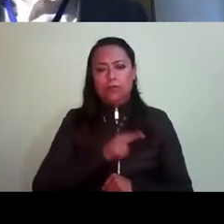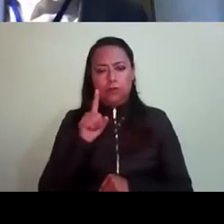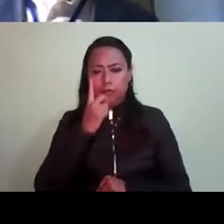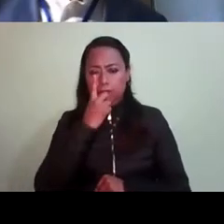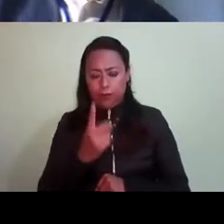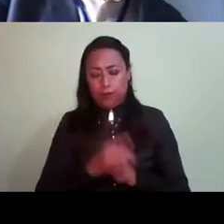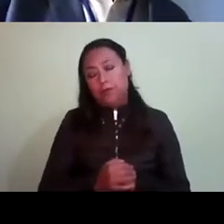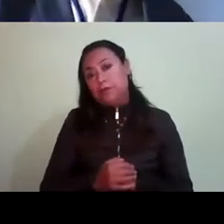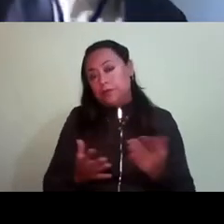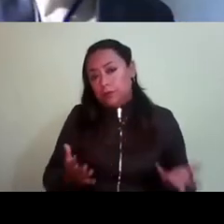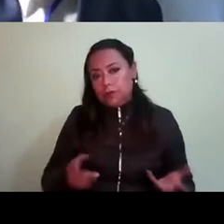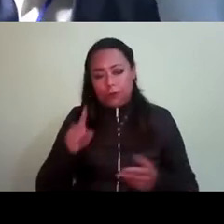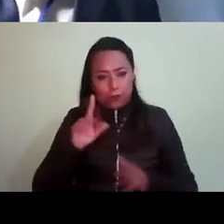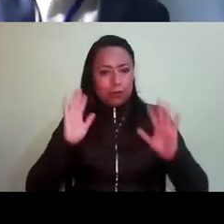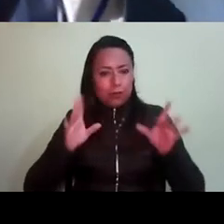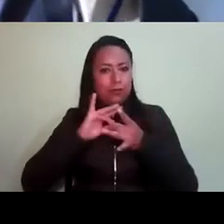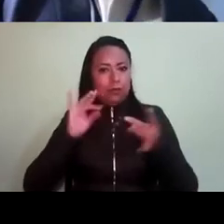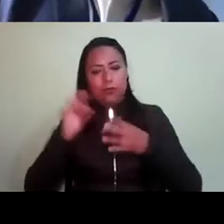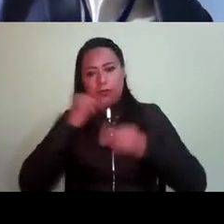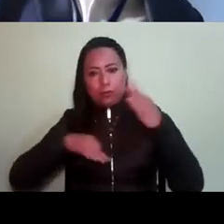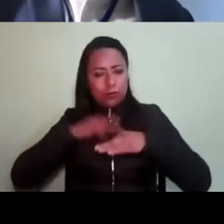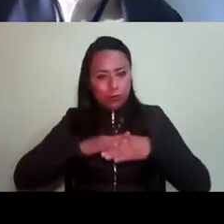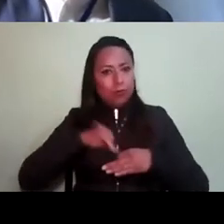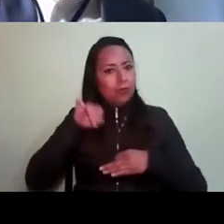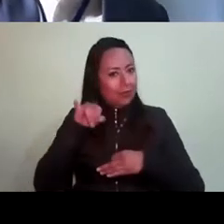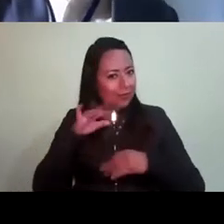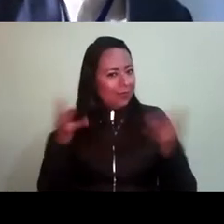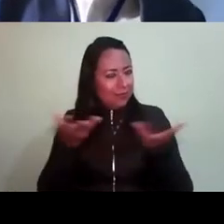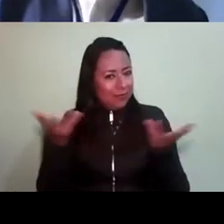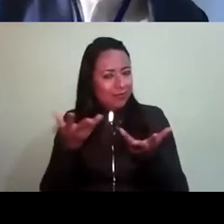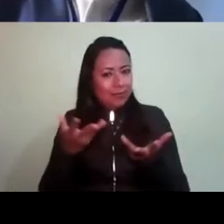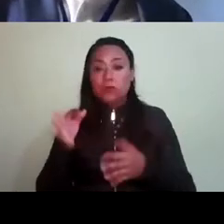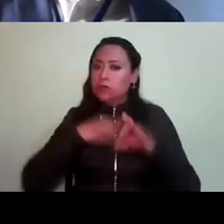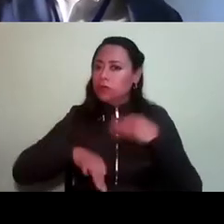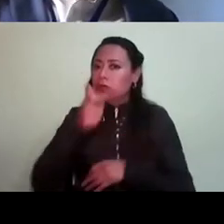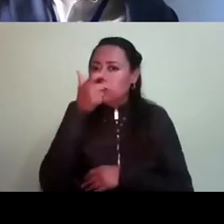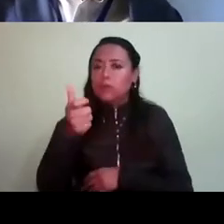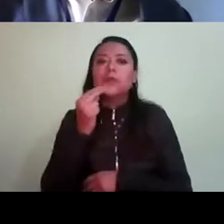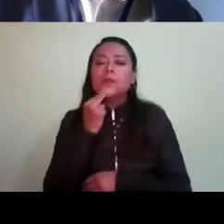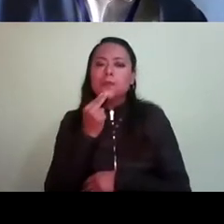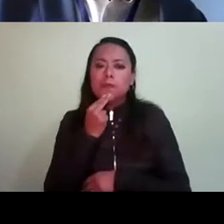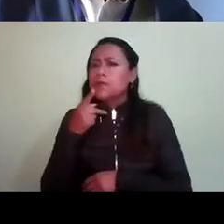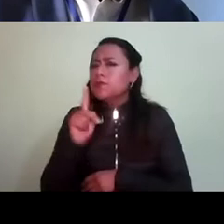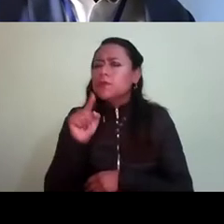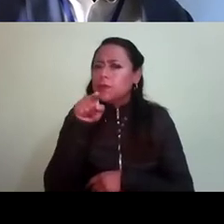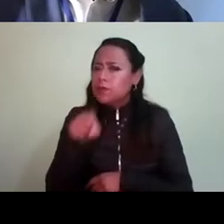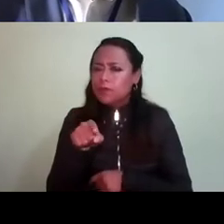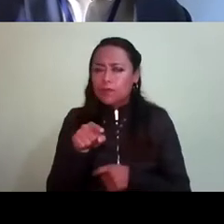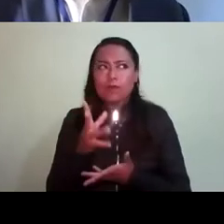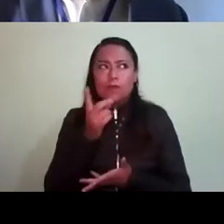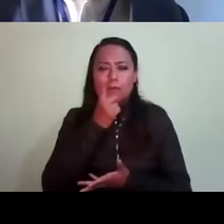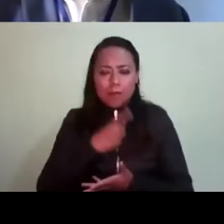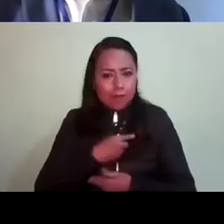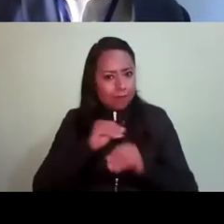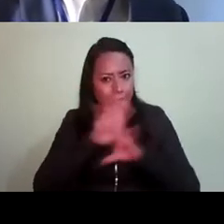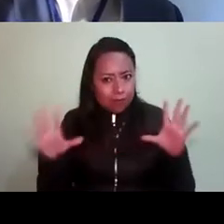comentó, pues, todo lo que se ha hecho, toda la inversión que se ha dado, pero no nos ha dicho claramente lo que sí se